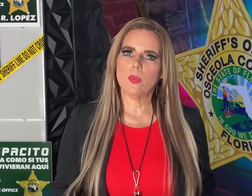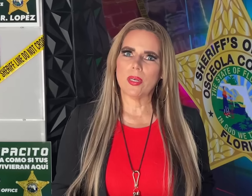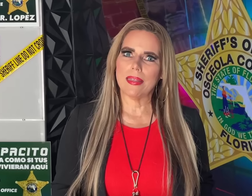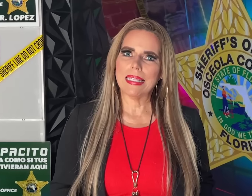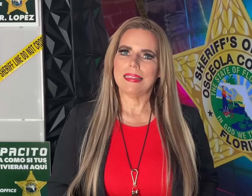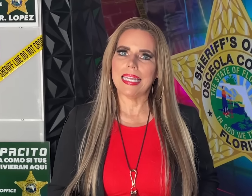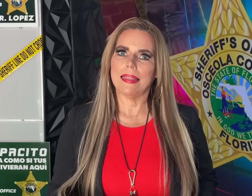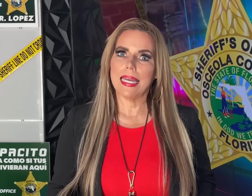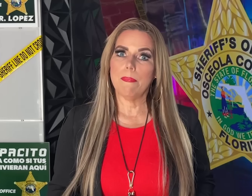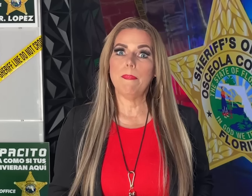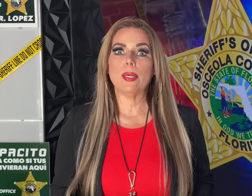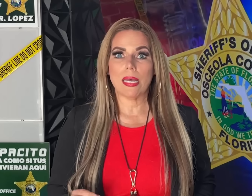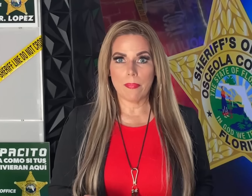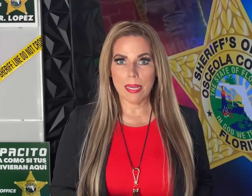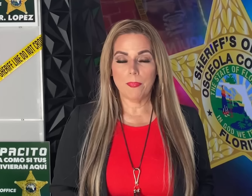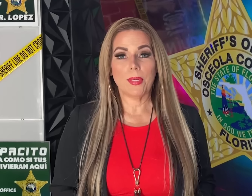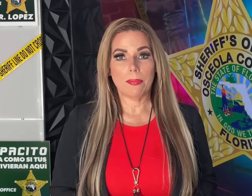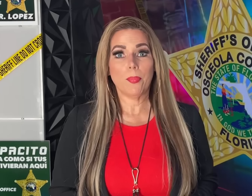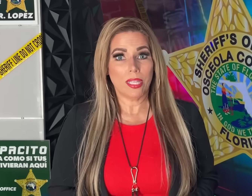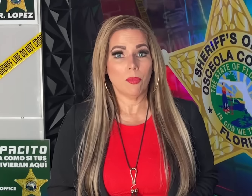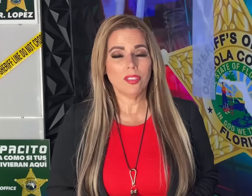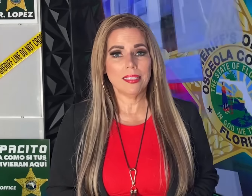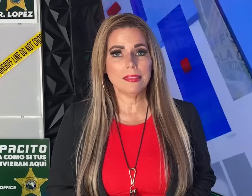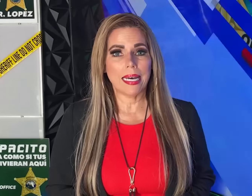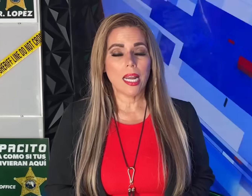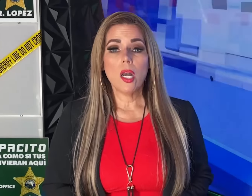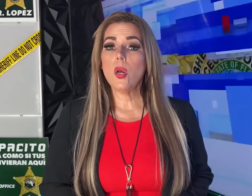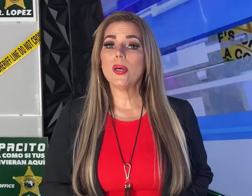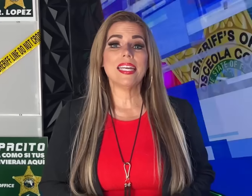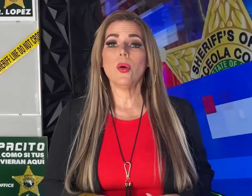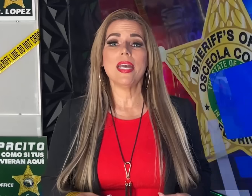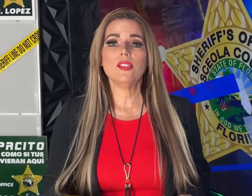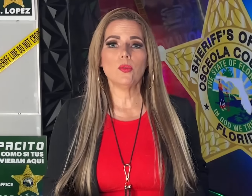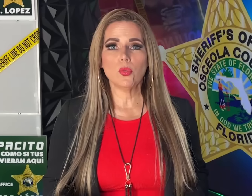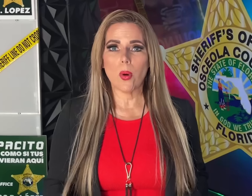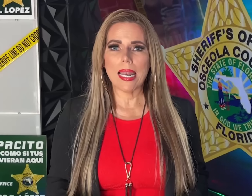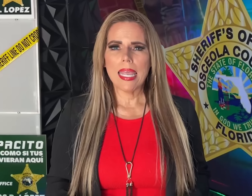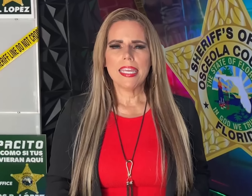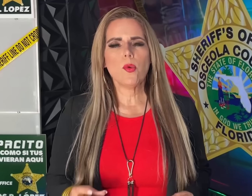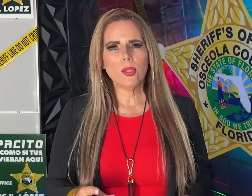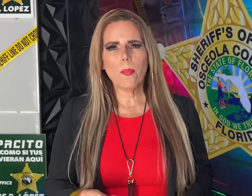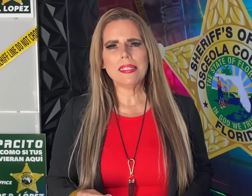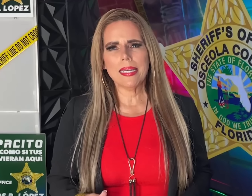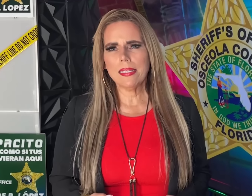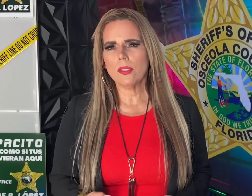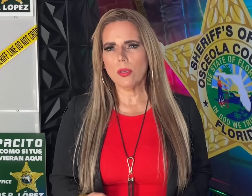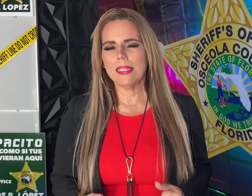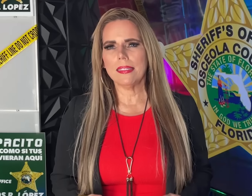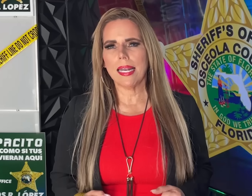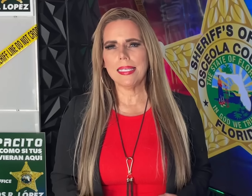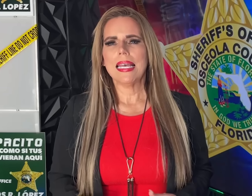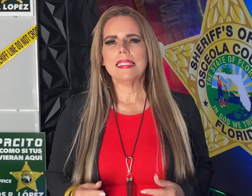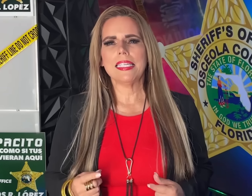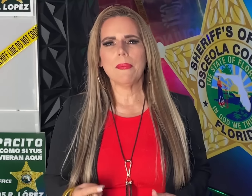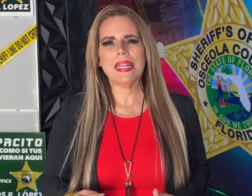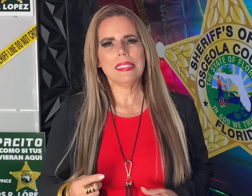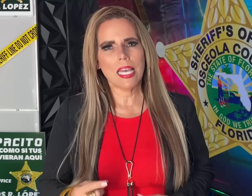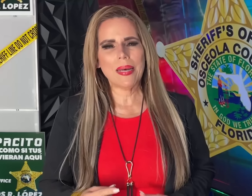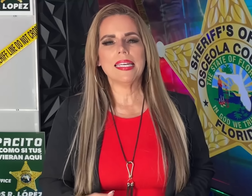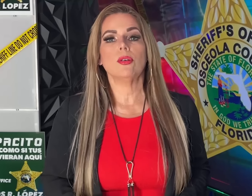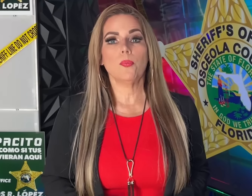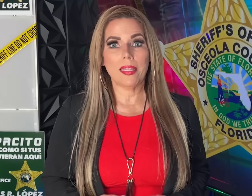nuestra comunidad día a día Pero también podemos detectar lo que no es usual y cuando pasen esas cosas extrañas